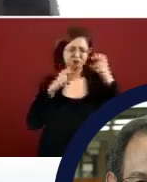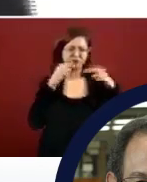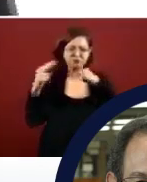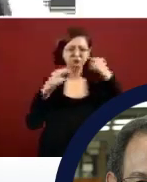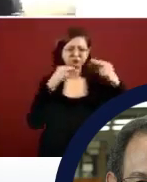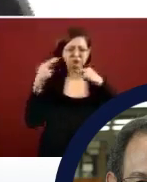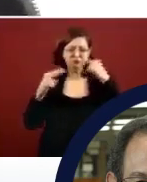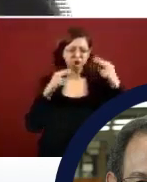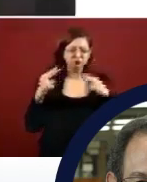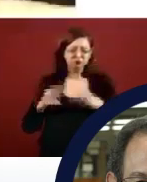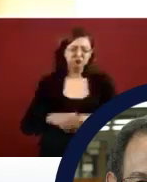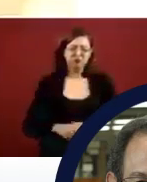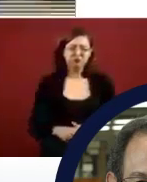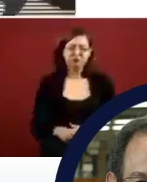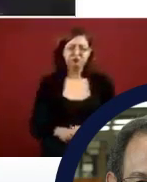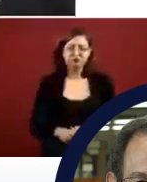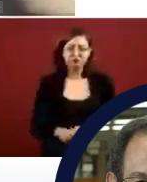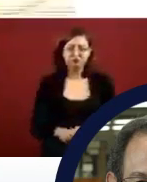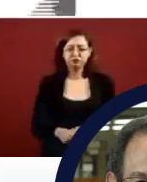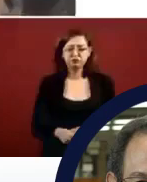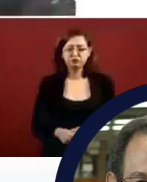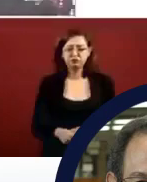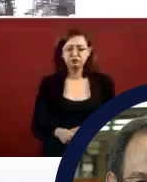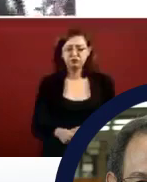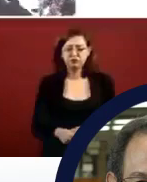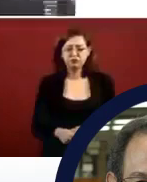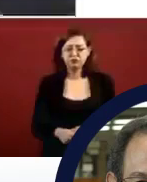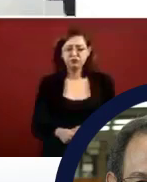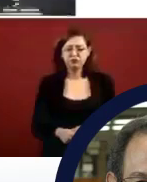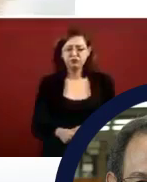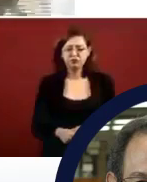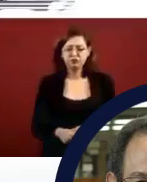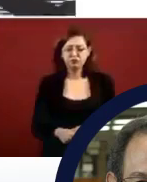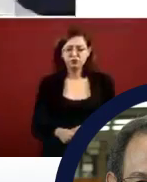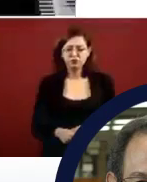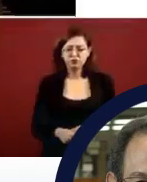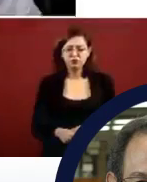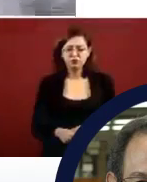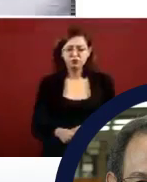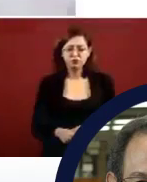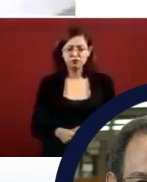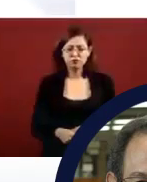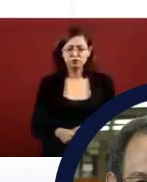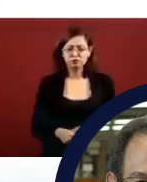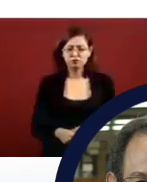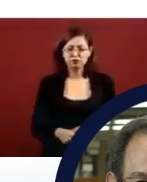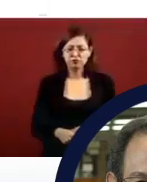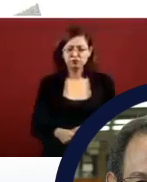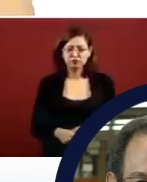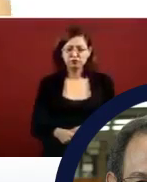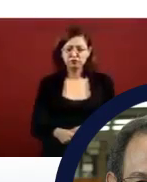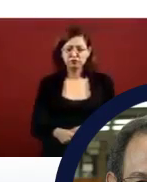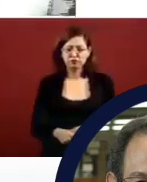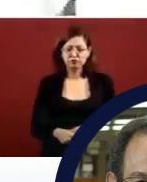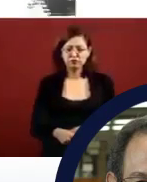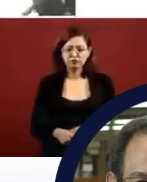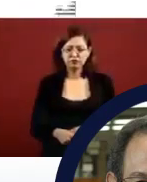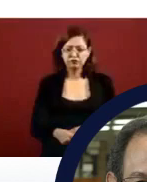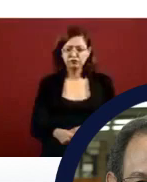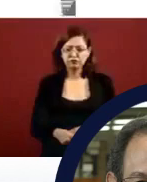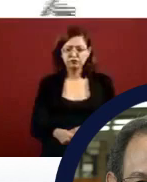de proteger a todo, de atender a todas las víctimas, sino que nombran a alguien